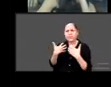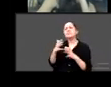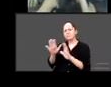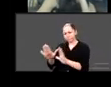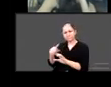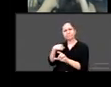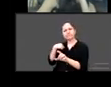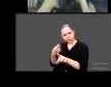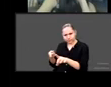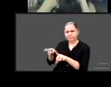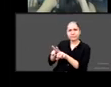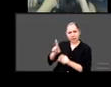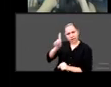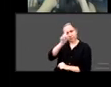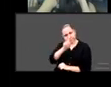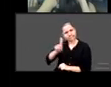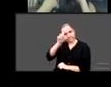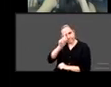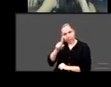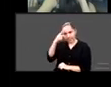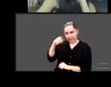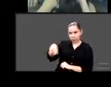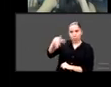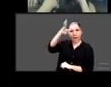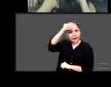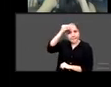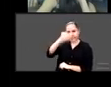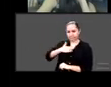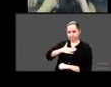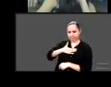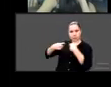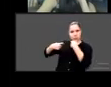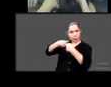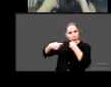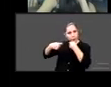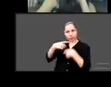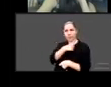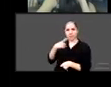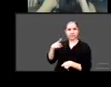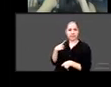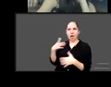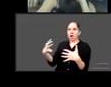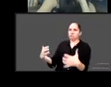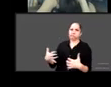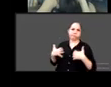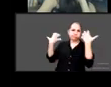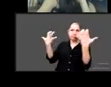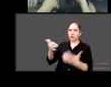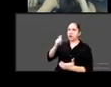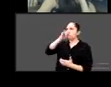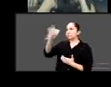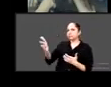ya regular, controlar. Necesita un otro con un cerebro pleno, un adulto, que se lo preste